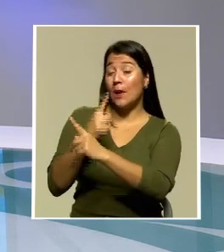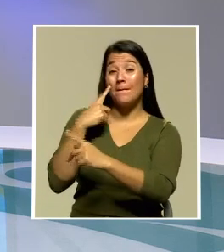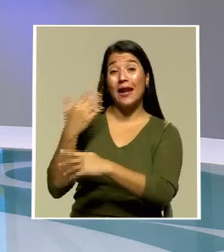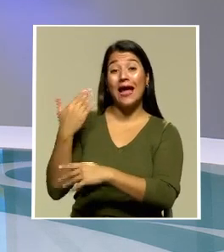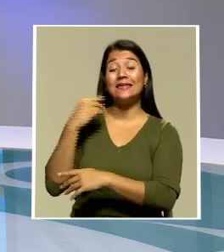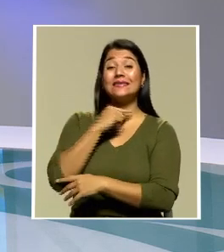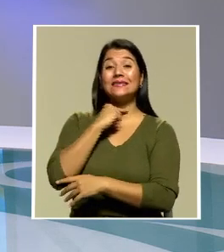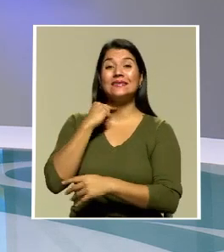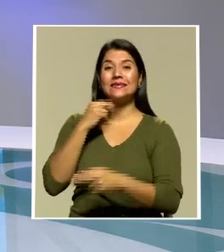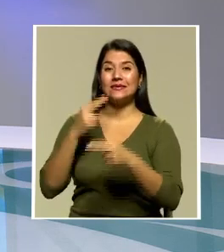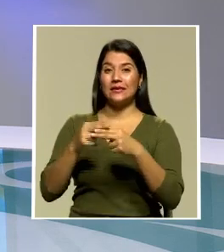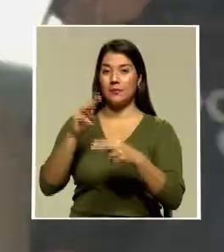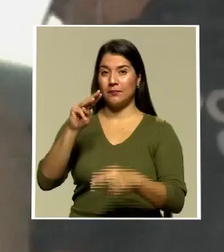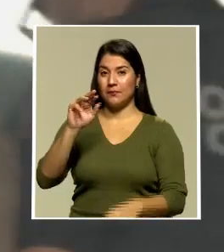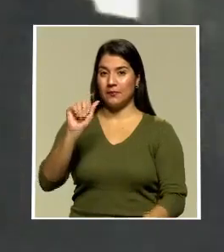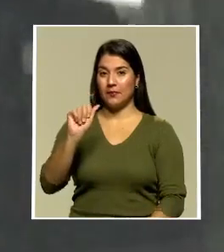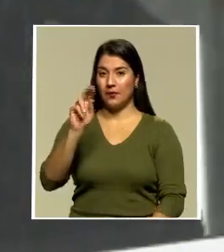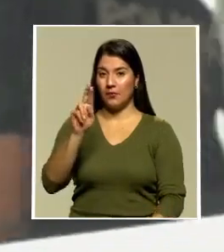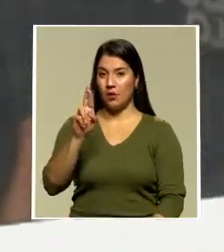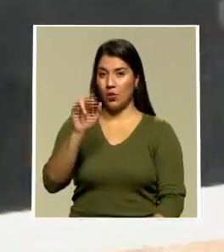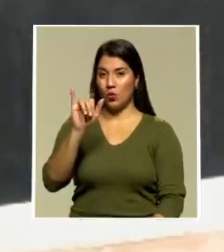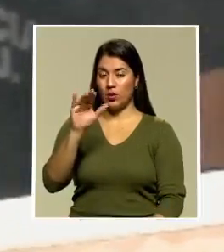Víquez.